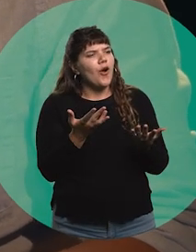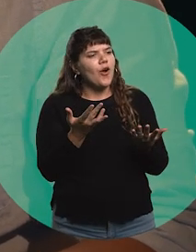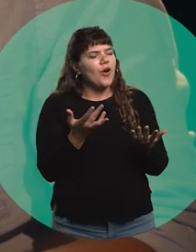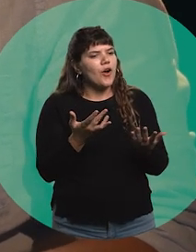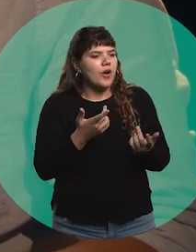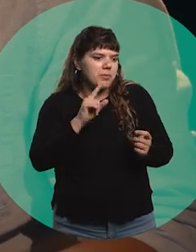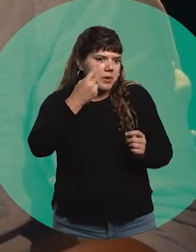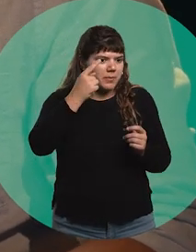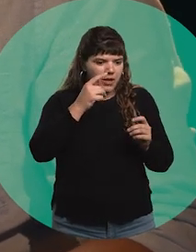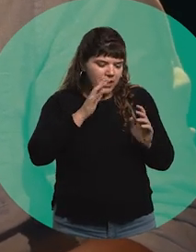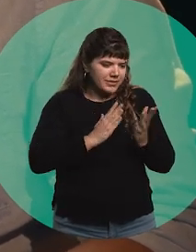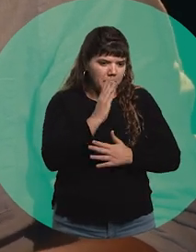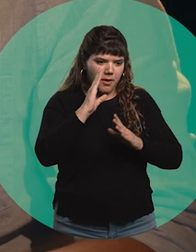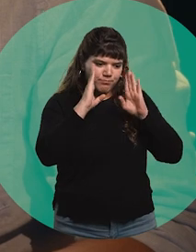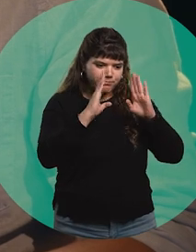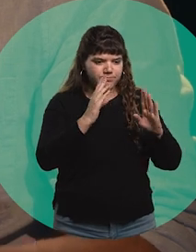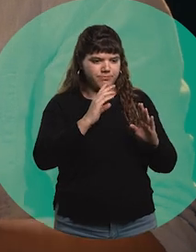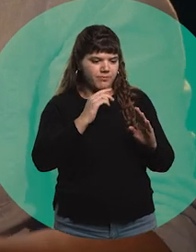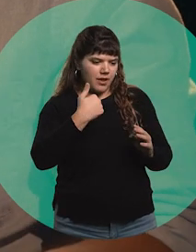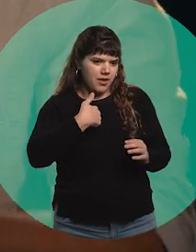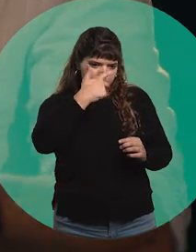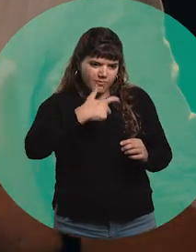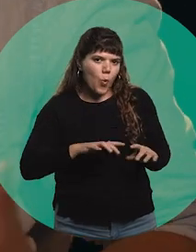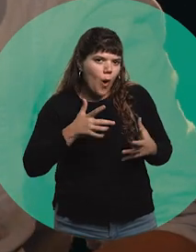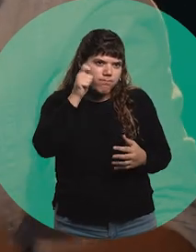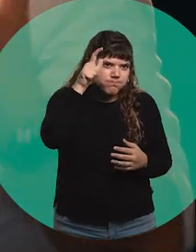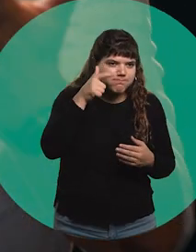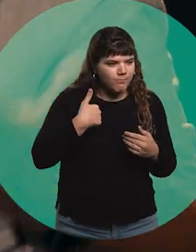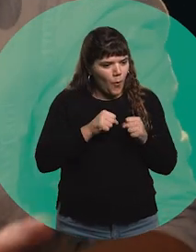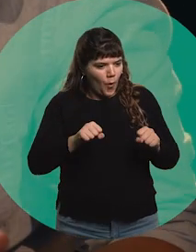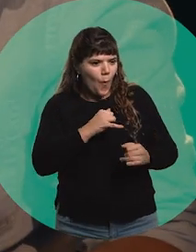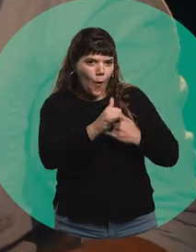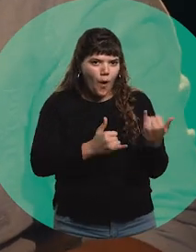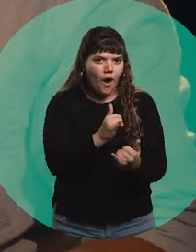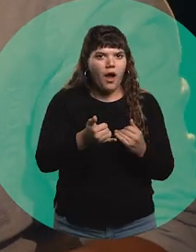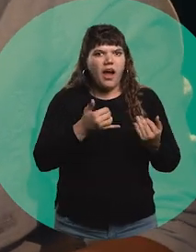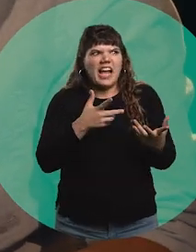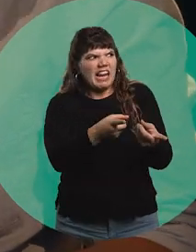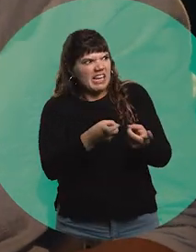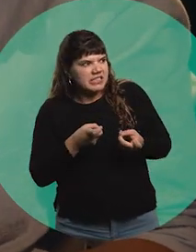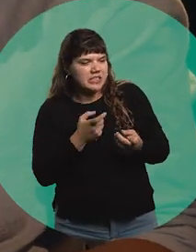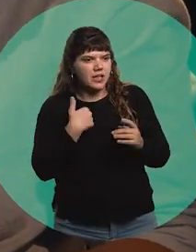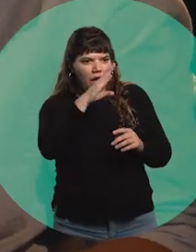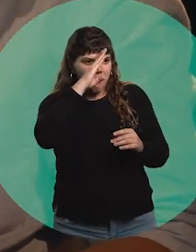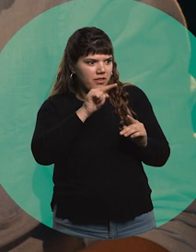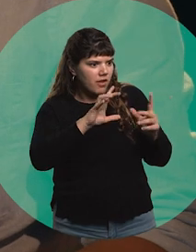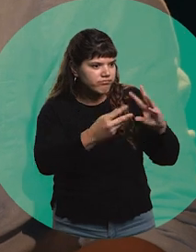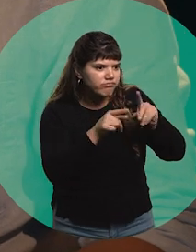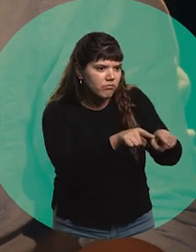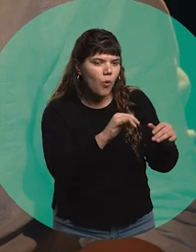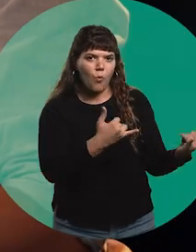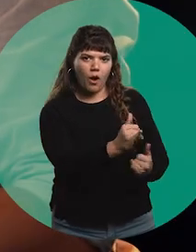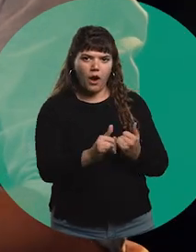componente, primero, individual, de conocer cuáles son mis capacidades para jugar tal juego, o qué necesito aprender de ese juego,